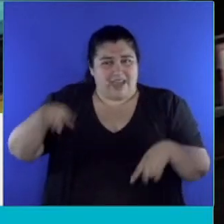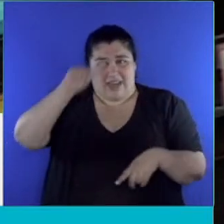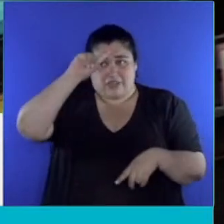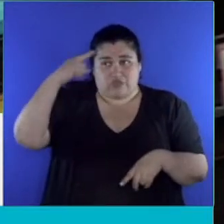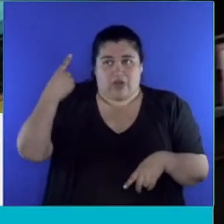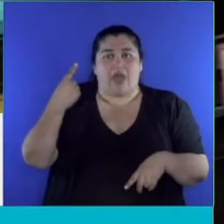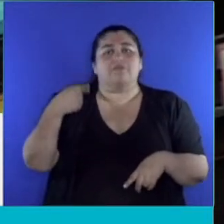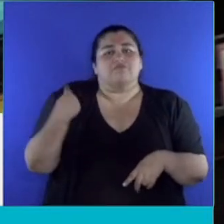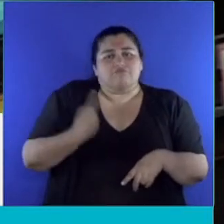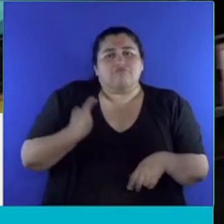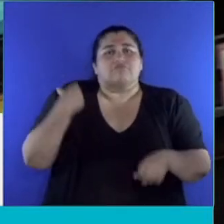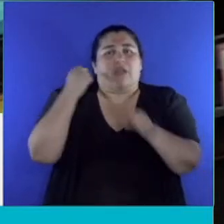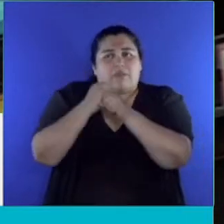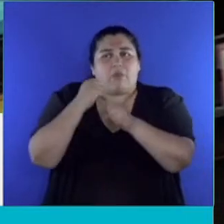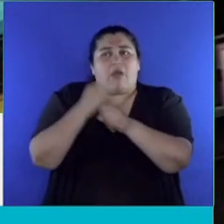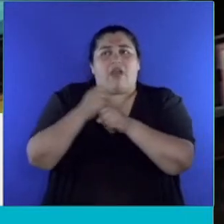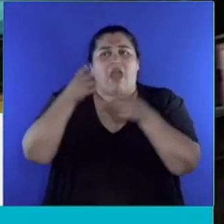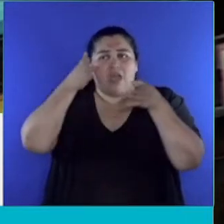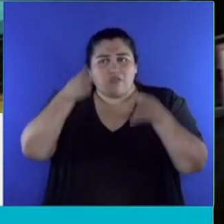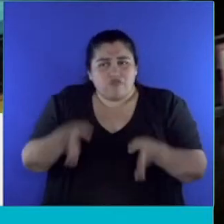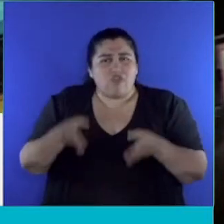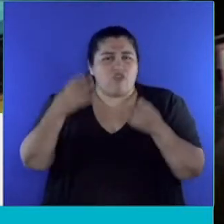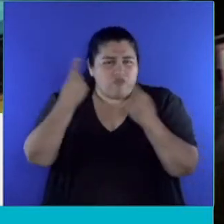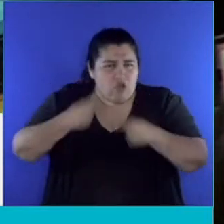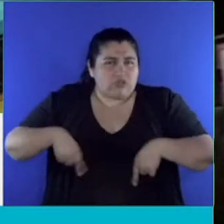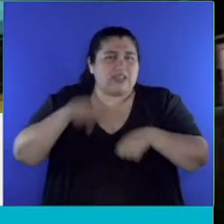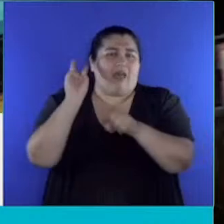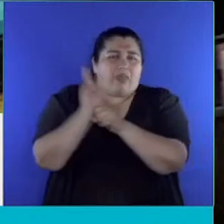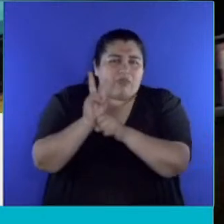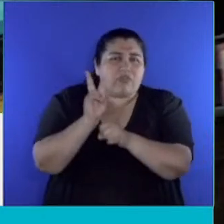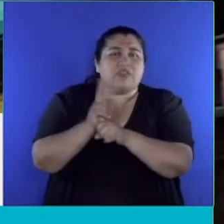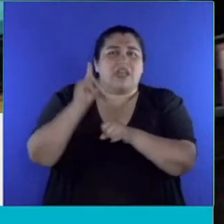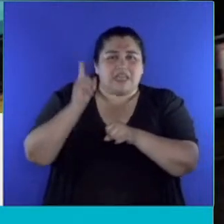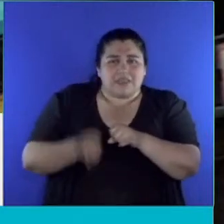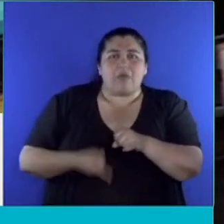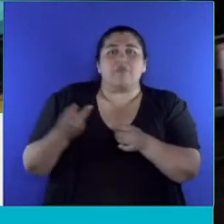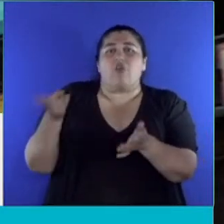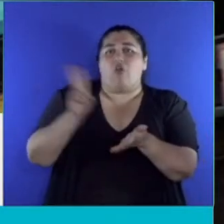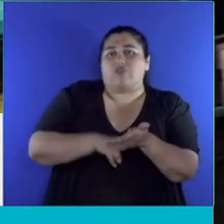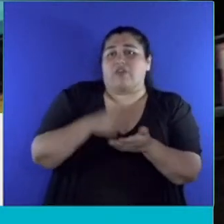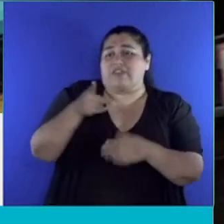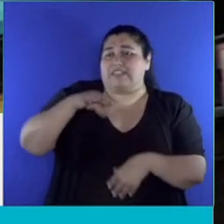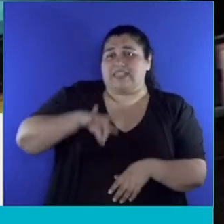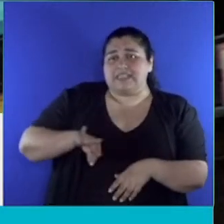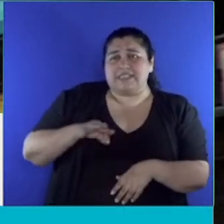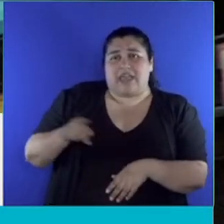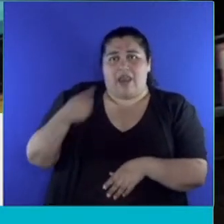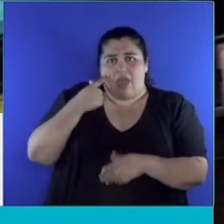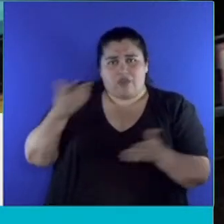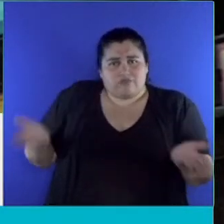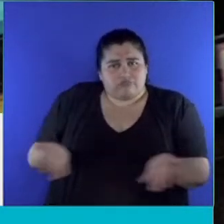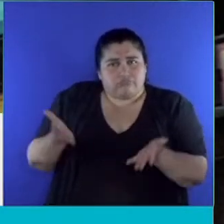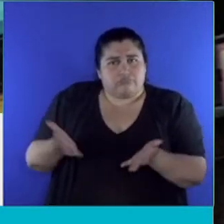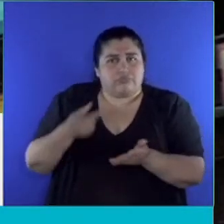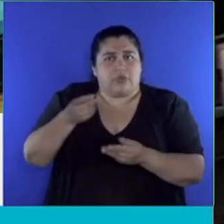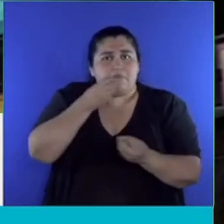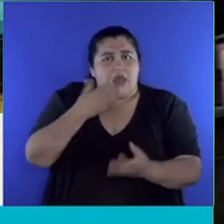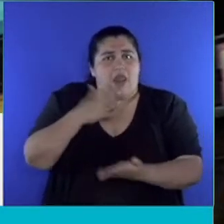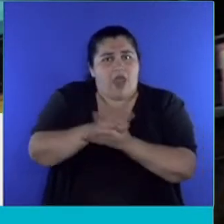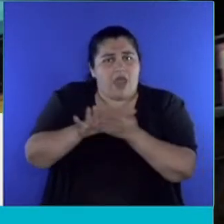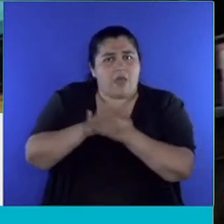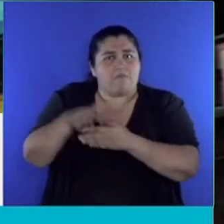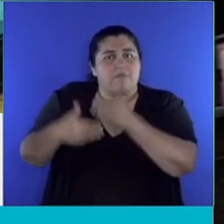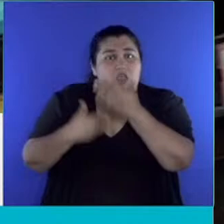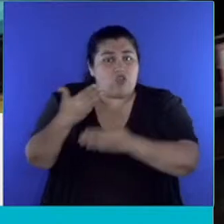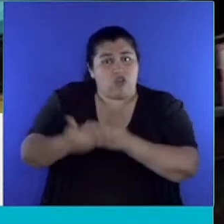tarea que es trabajar para defender y para volver a darle dignidad al salario de los trabajadores, para mejorar los